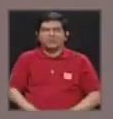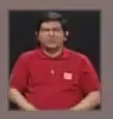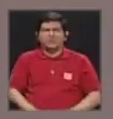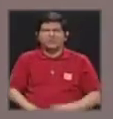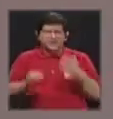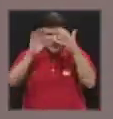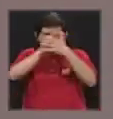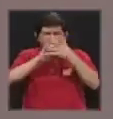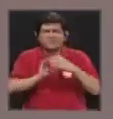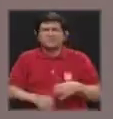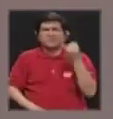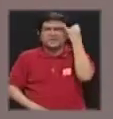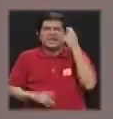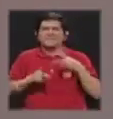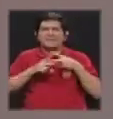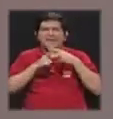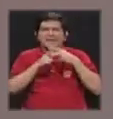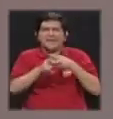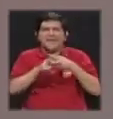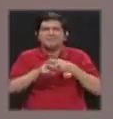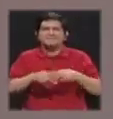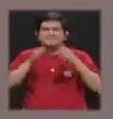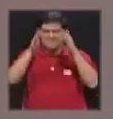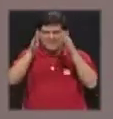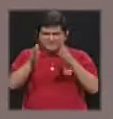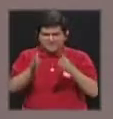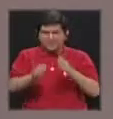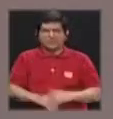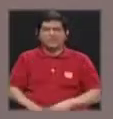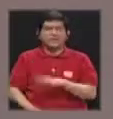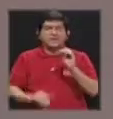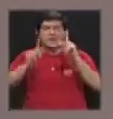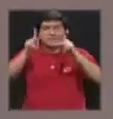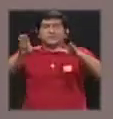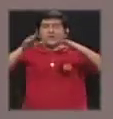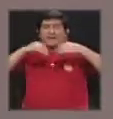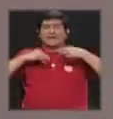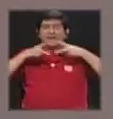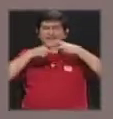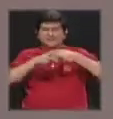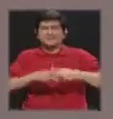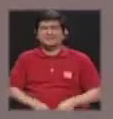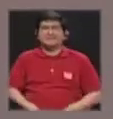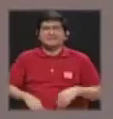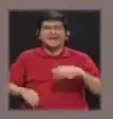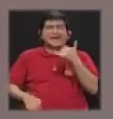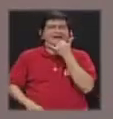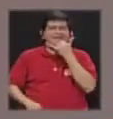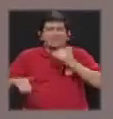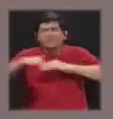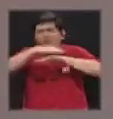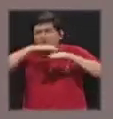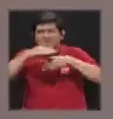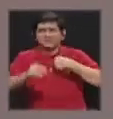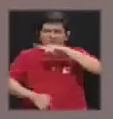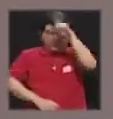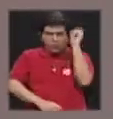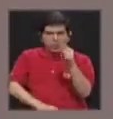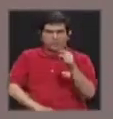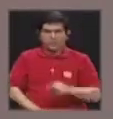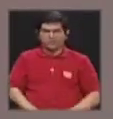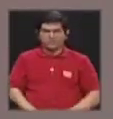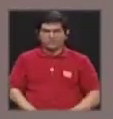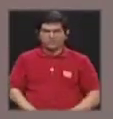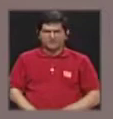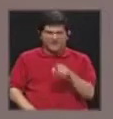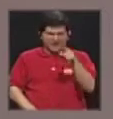términos de prestamista y prestatario y pone a Costa Rica como prestamista. O sea, tiene errores tan elementales como esos. Y uno se pregunta, bueno, ¿qué tan